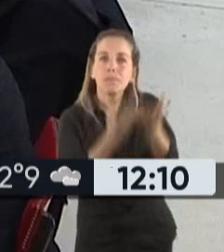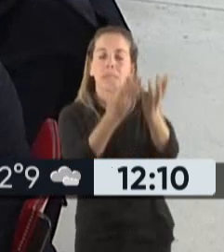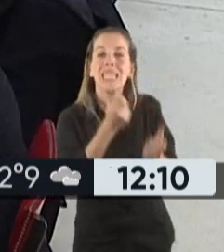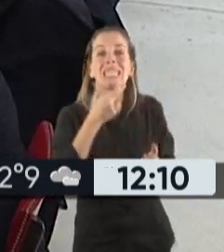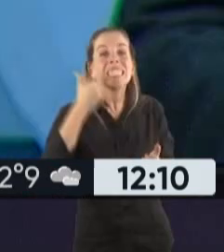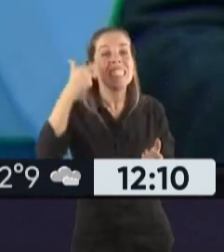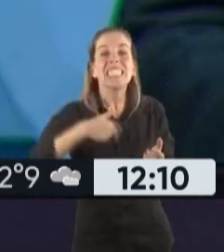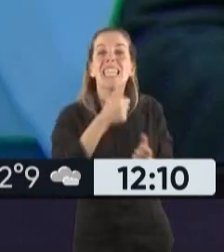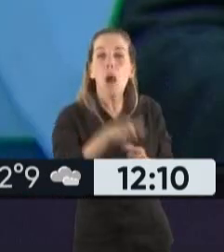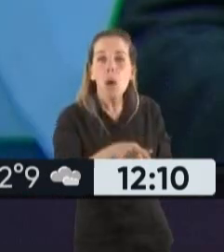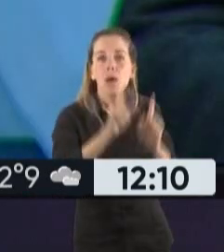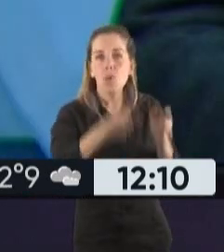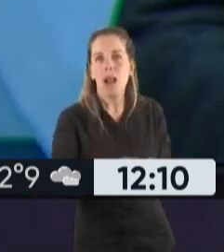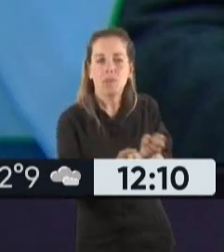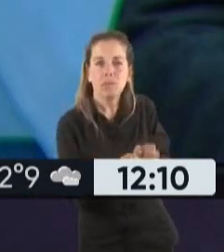agua.